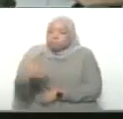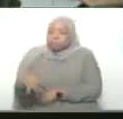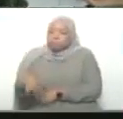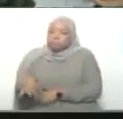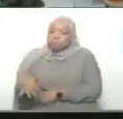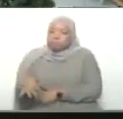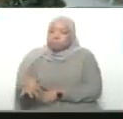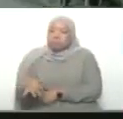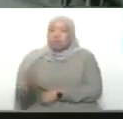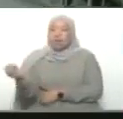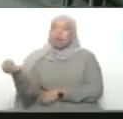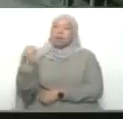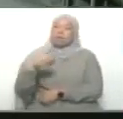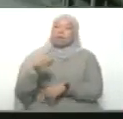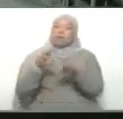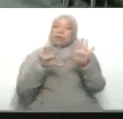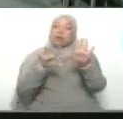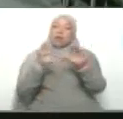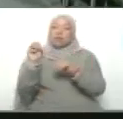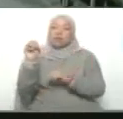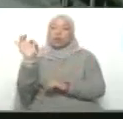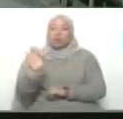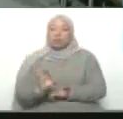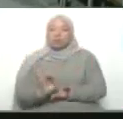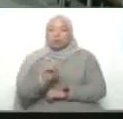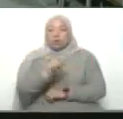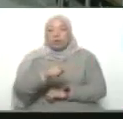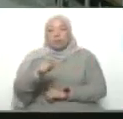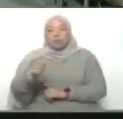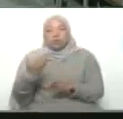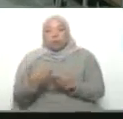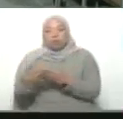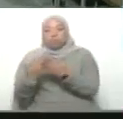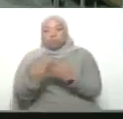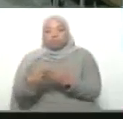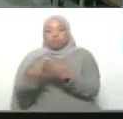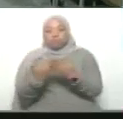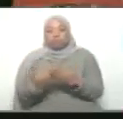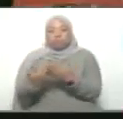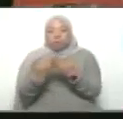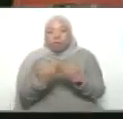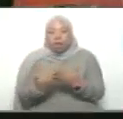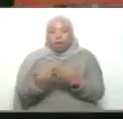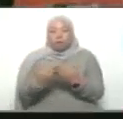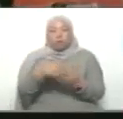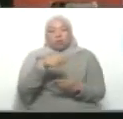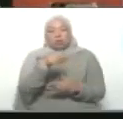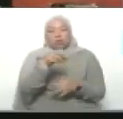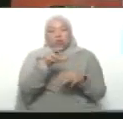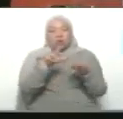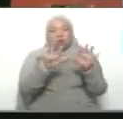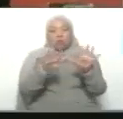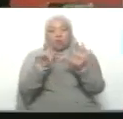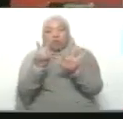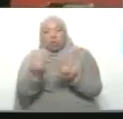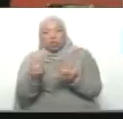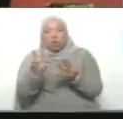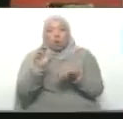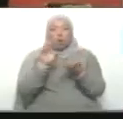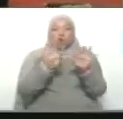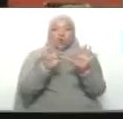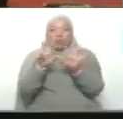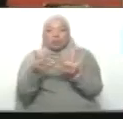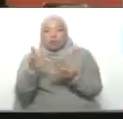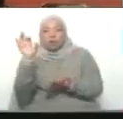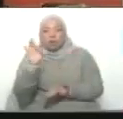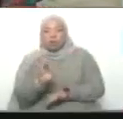más del 90% de escolarización, en algunos casos 92, 93% de escolarización a